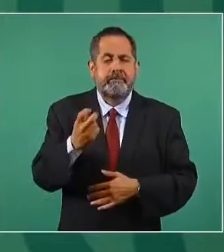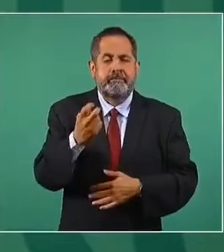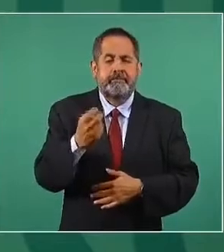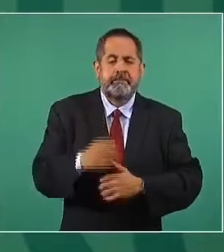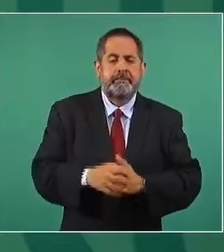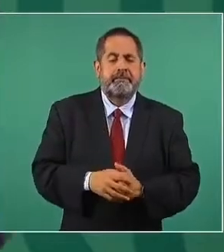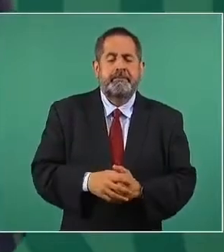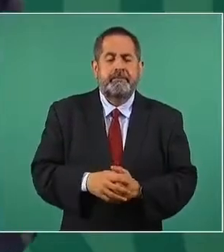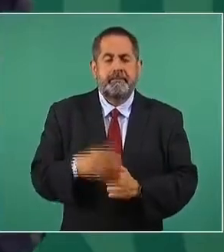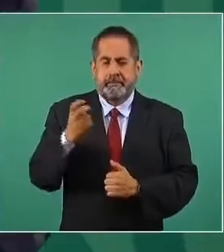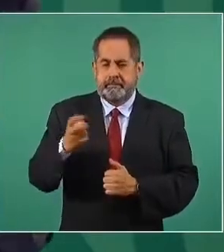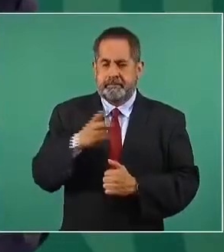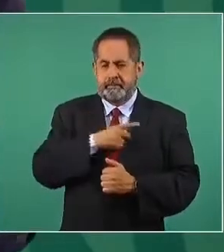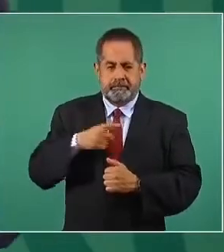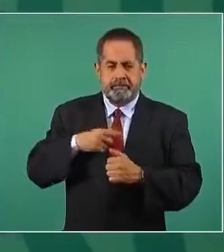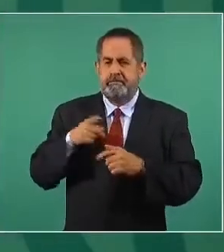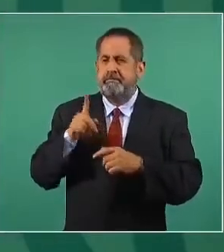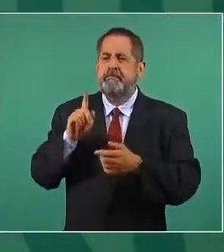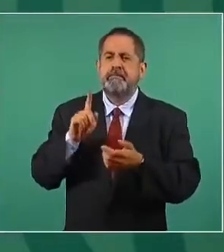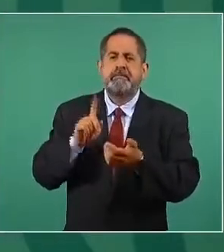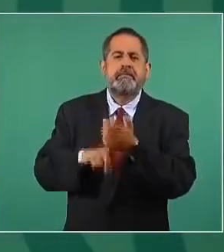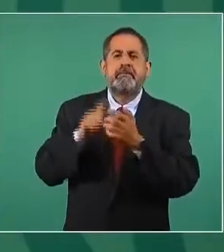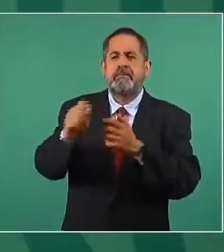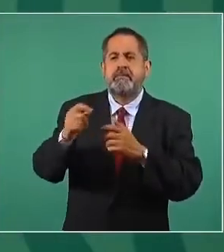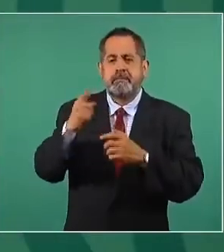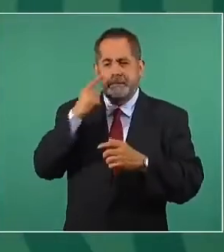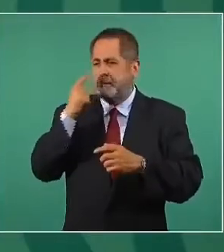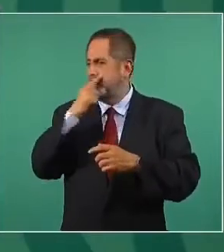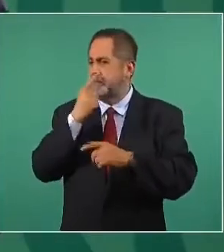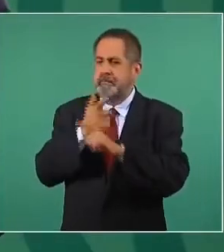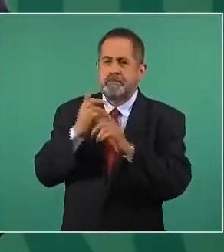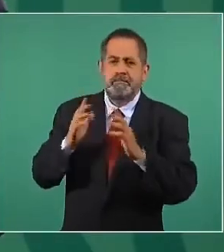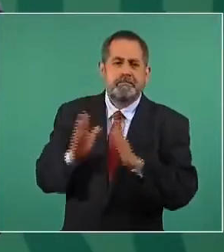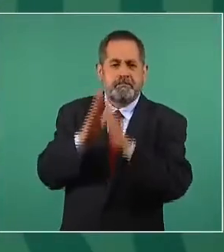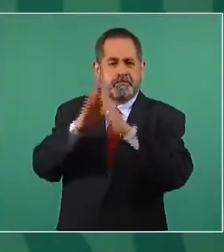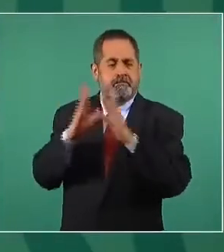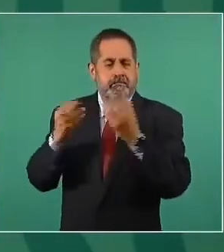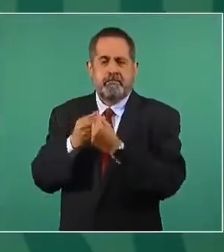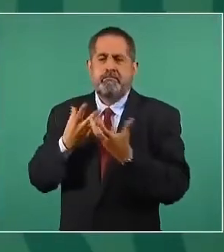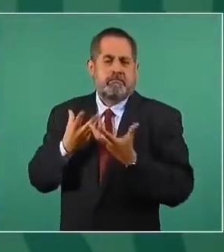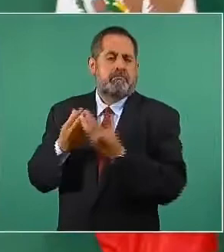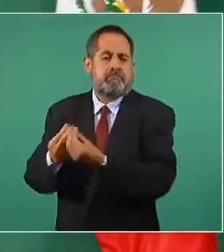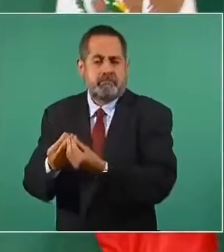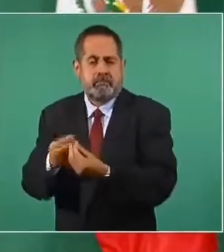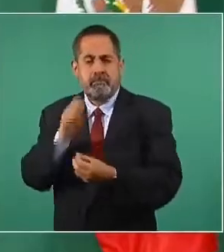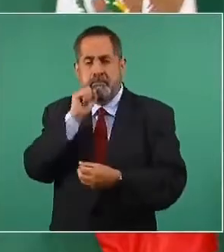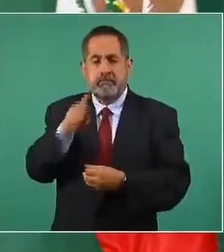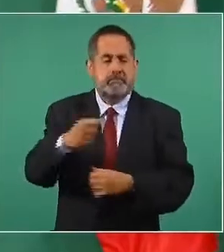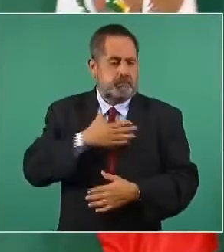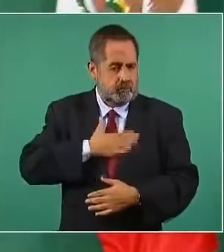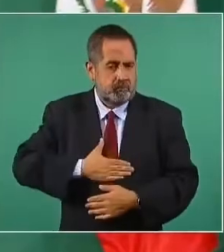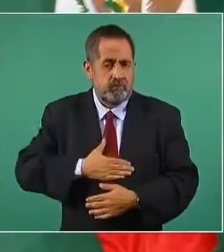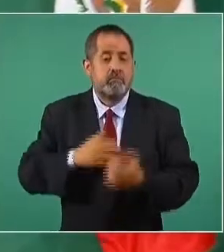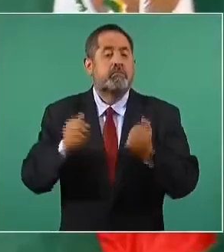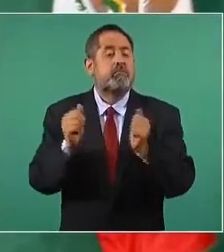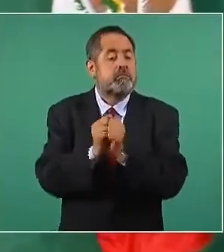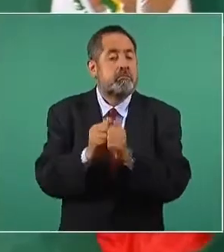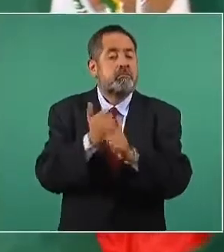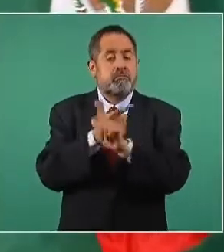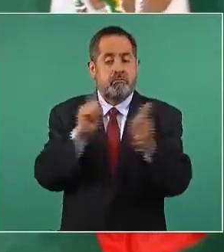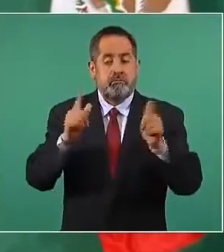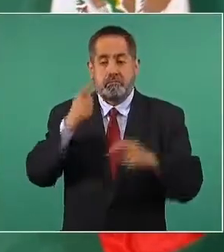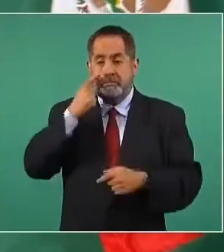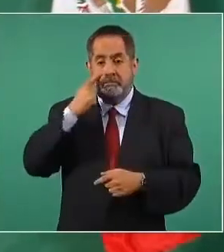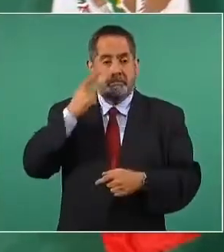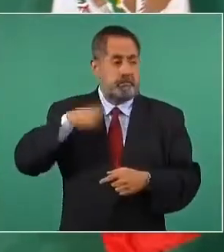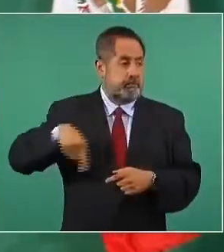y eso tiene que ver con la democracia y desde luego con la justicia, pero también con la libertad. En lo que